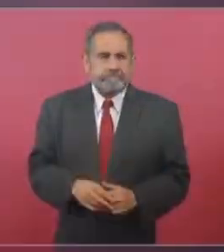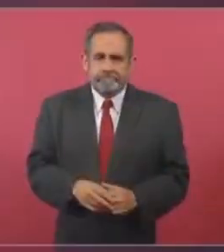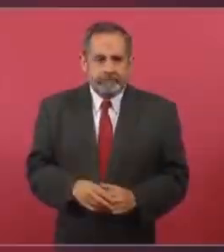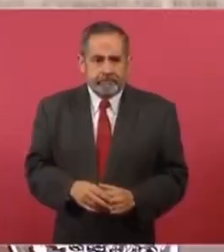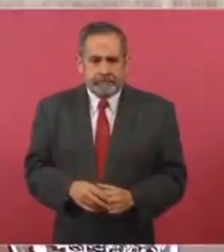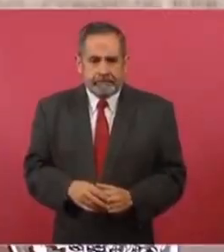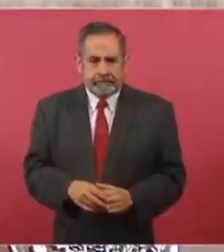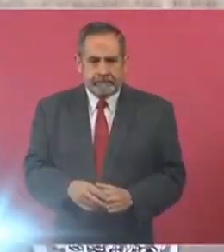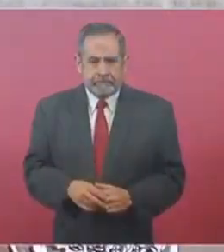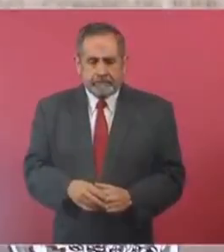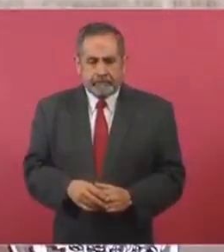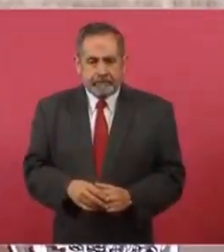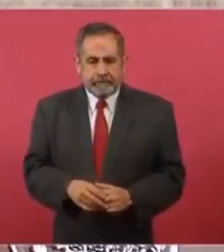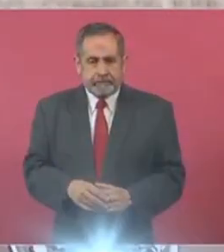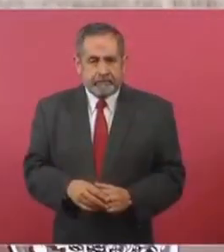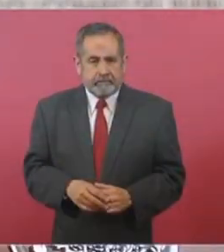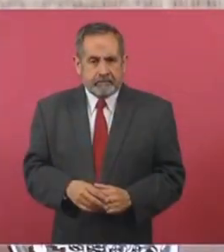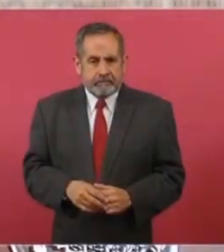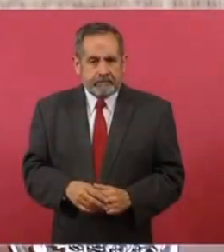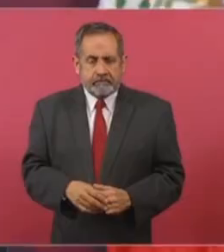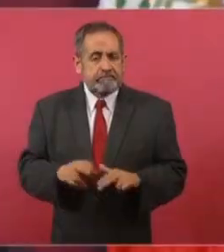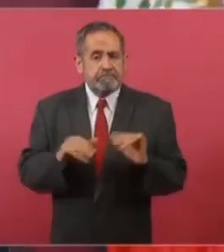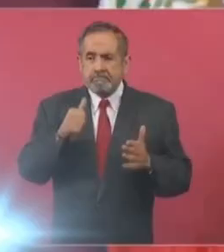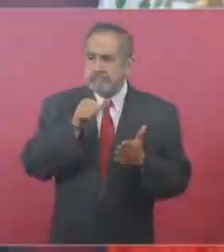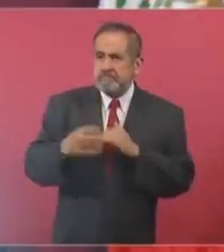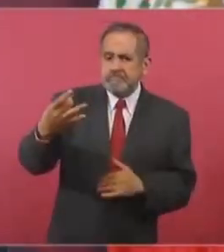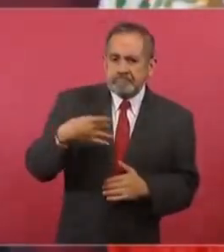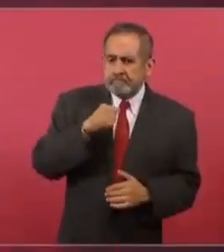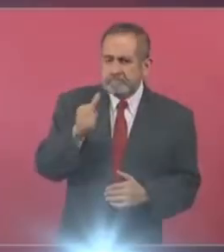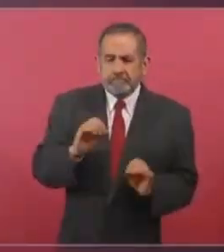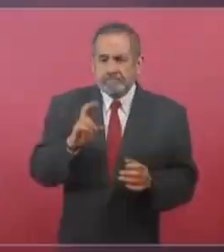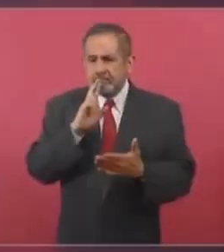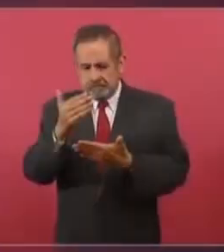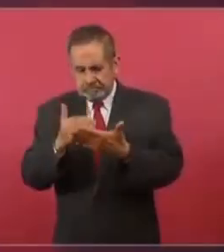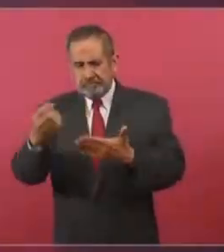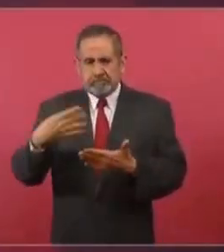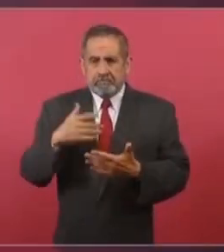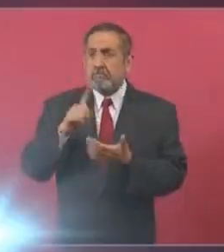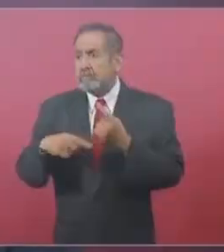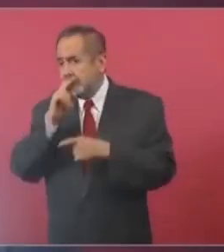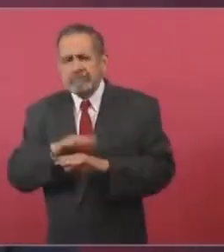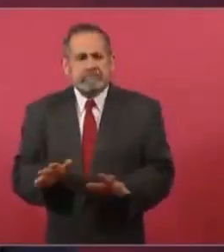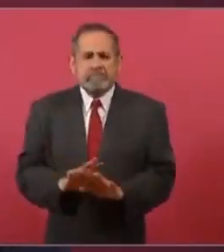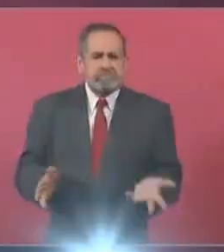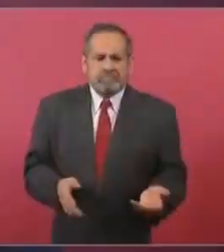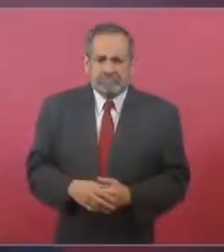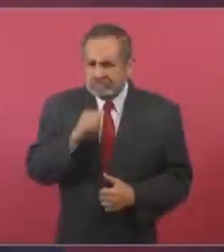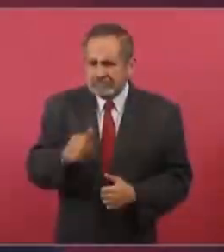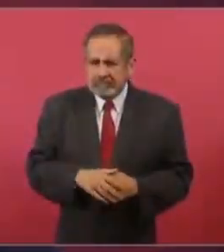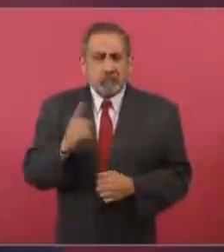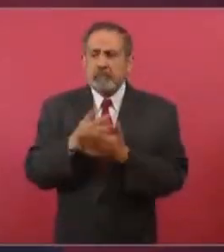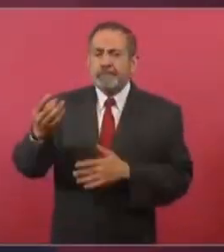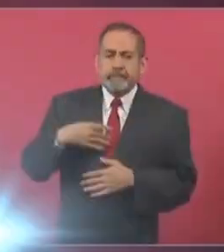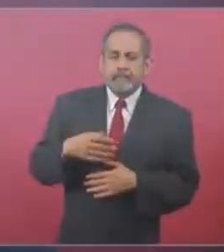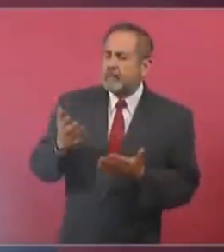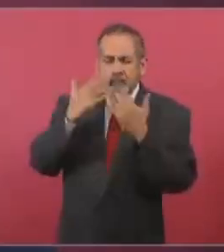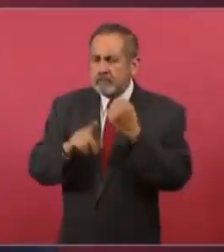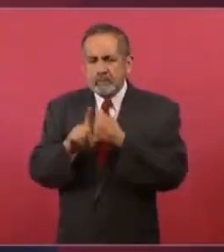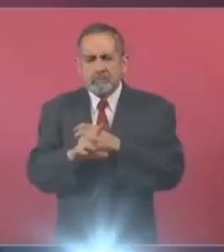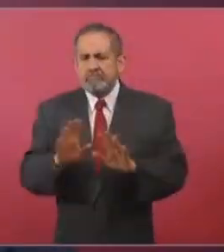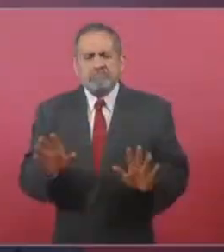Ni siquiera me han enviado un reporte por preocupación. Lo único que me dijeron es, no hay